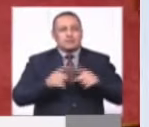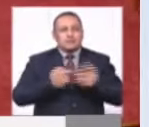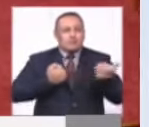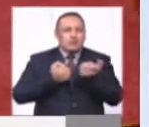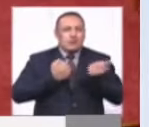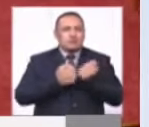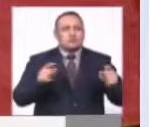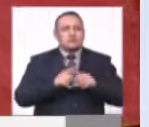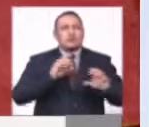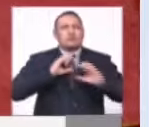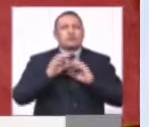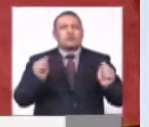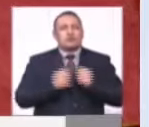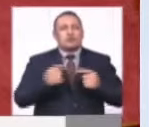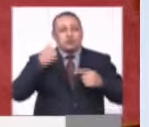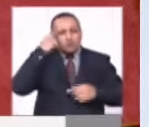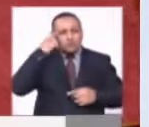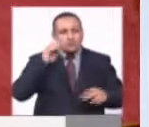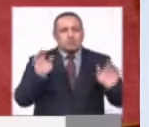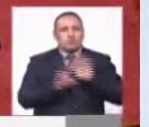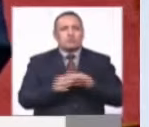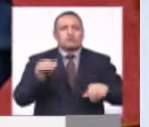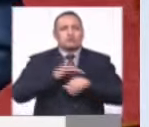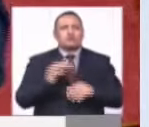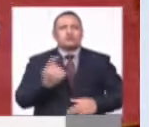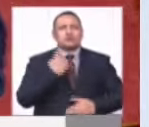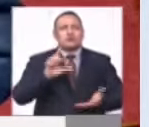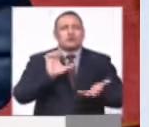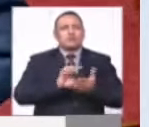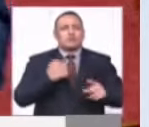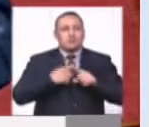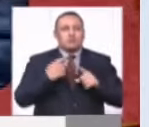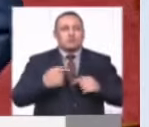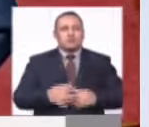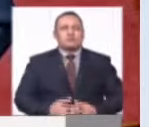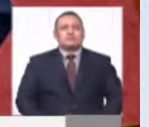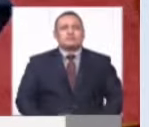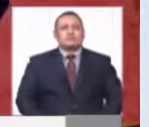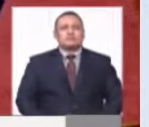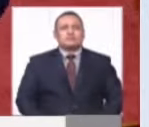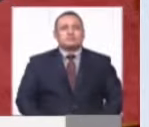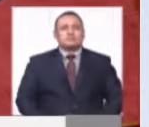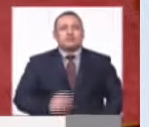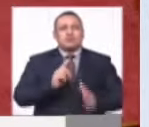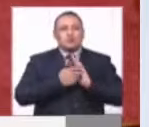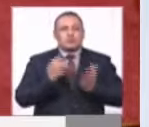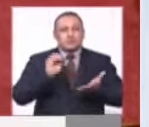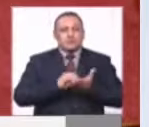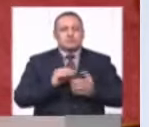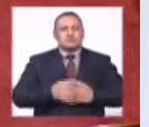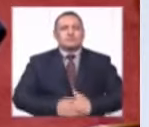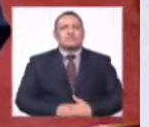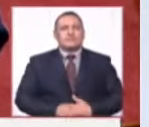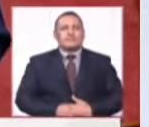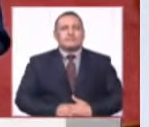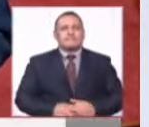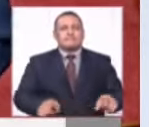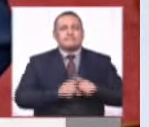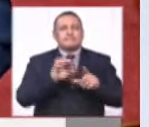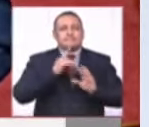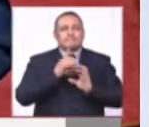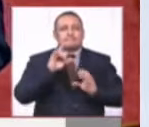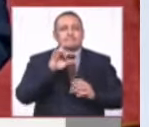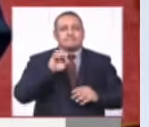fumigación, comunicación, concientización, y solo en Lima, porque ya el... Un minuto adicional. El dengue